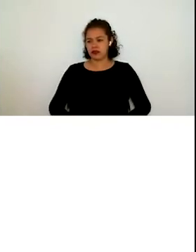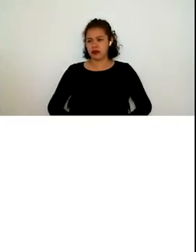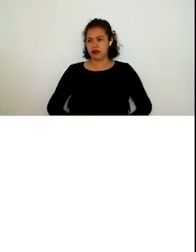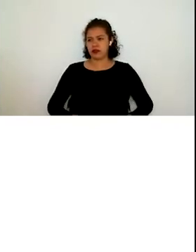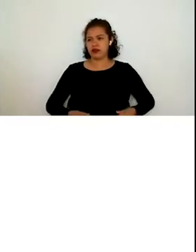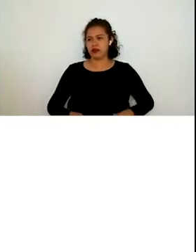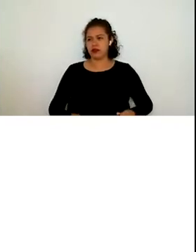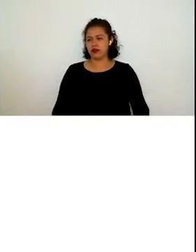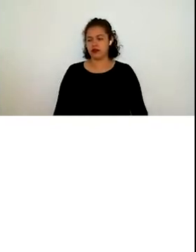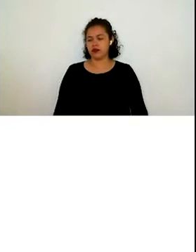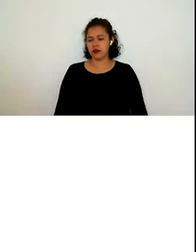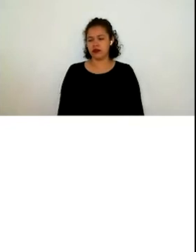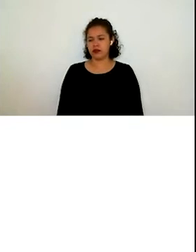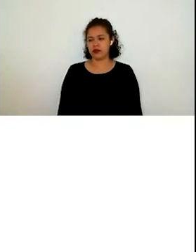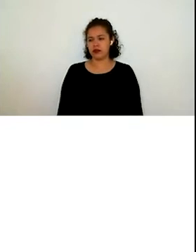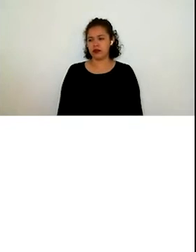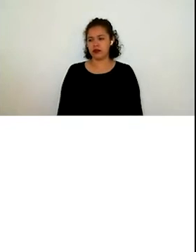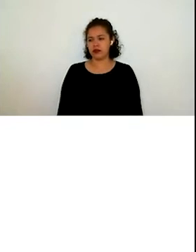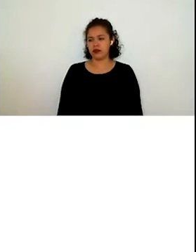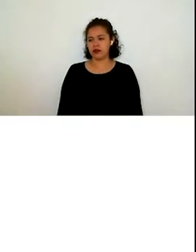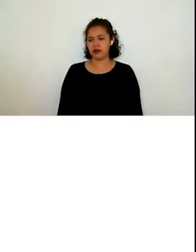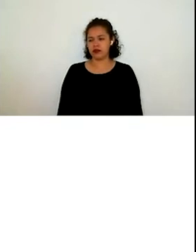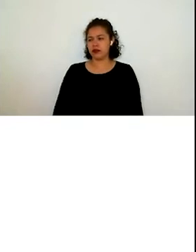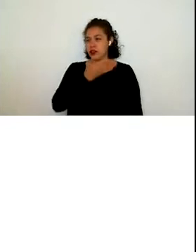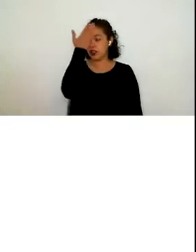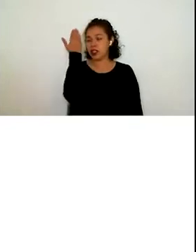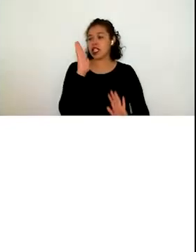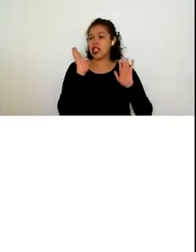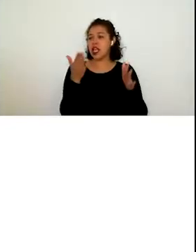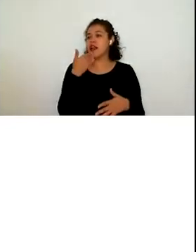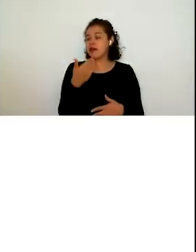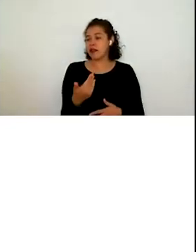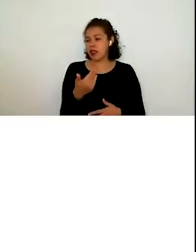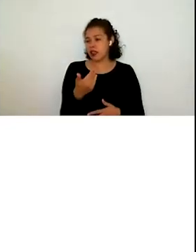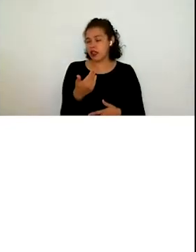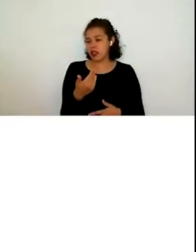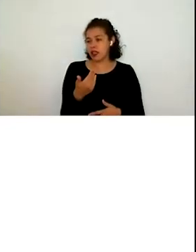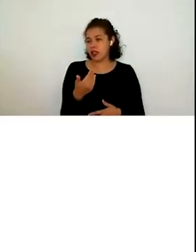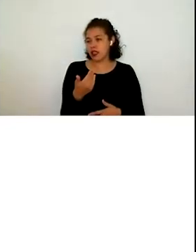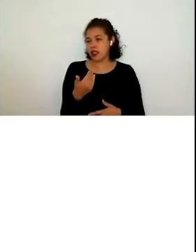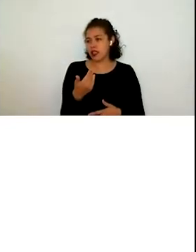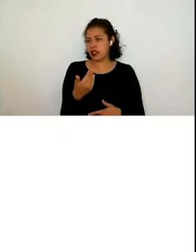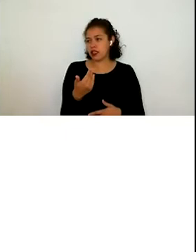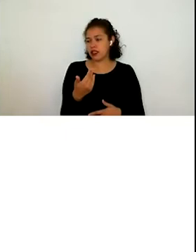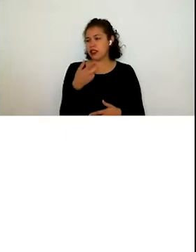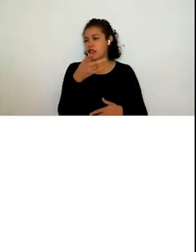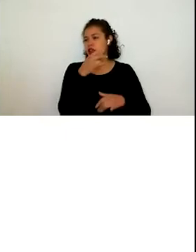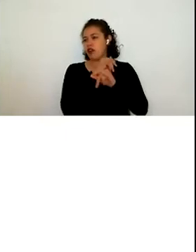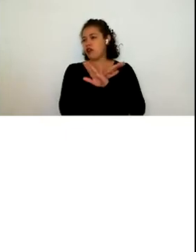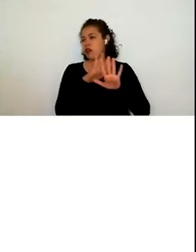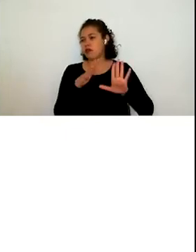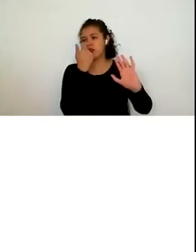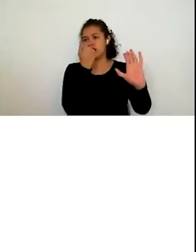No sé, bueno, no sé si ya sea suficiente. De todas maneras, se les va a hacer llegar esta información para que